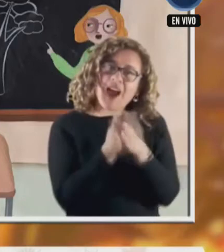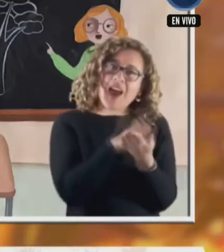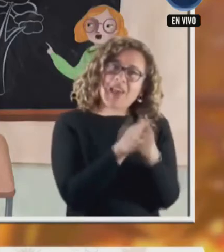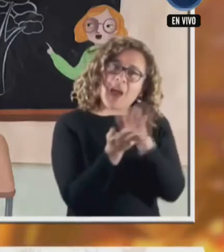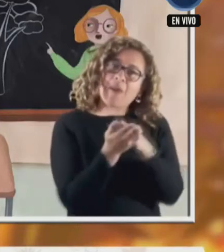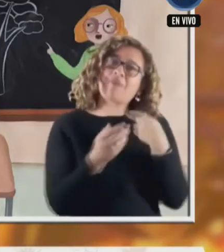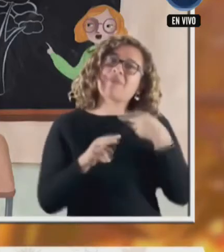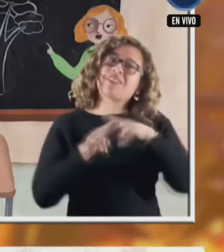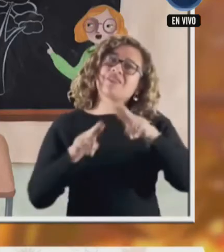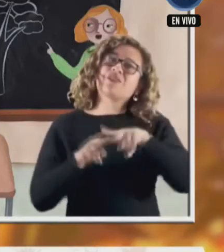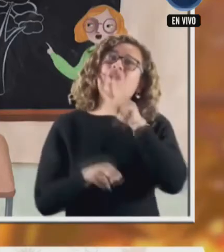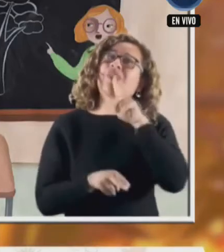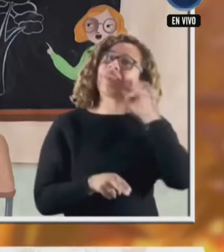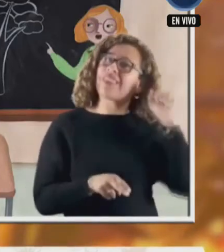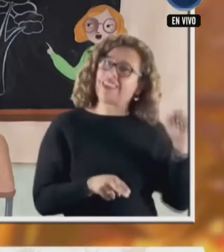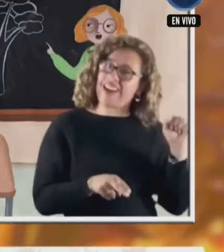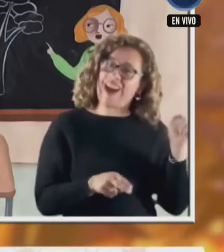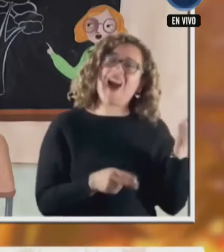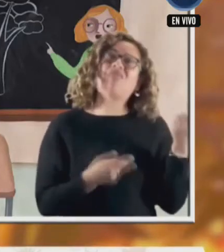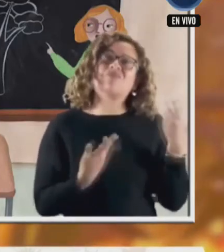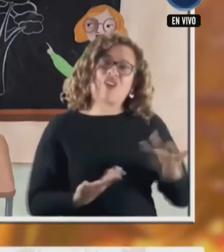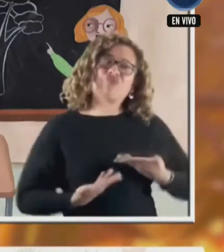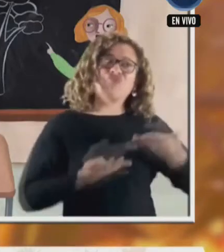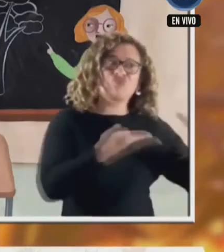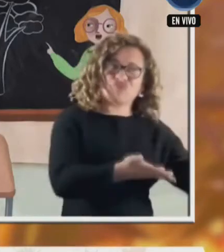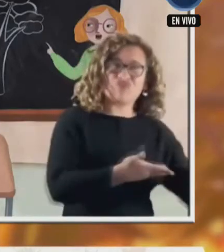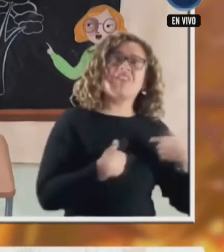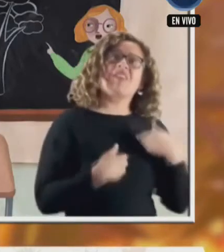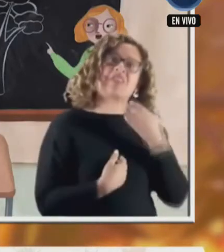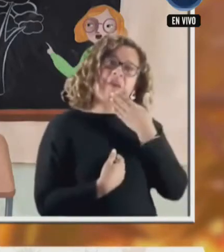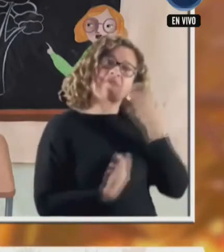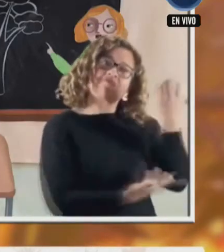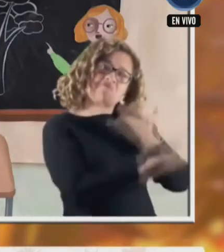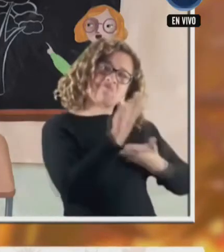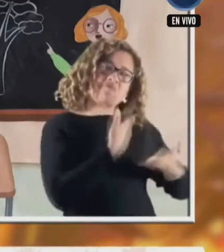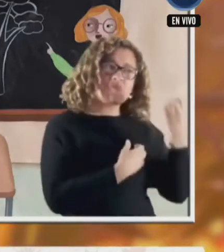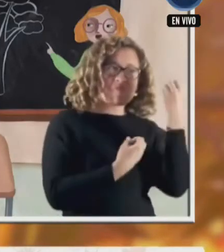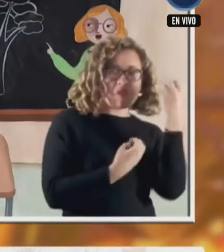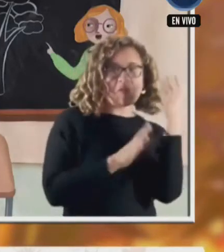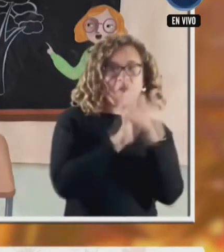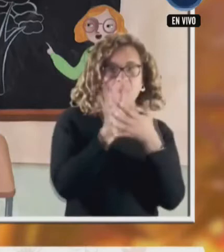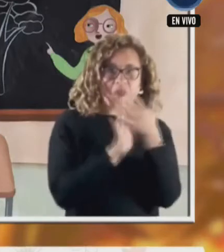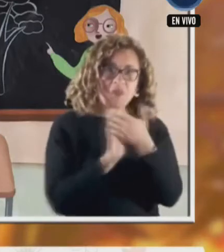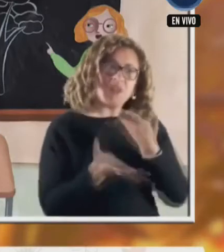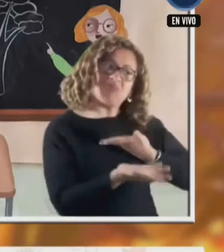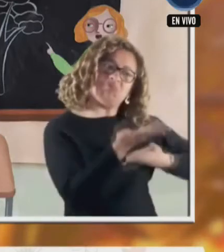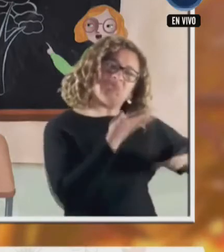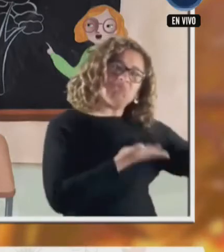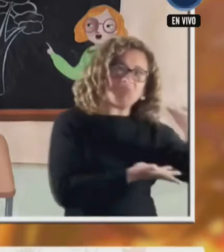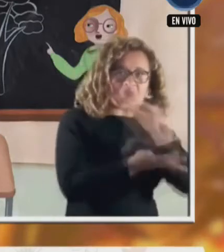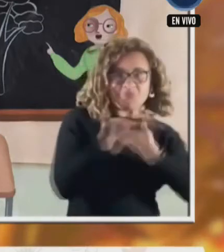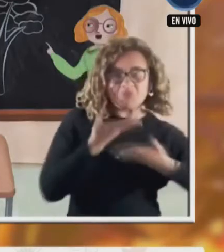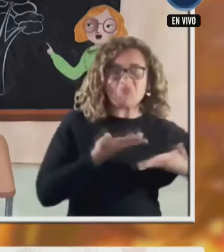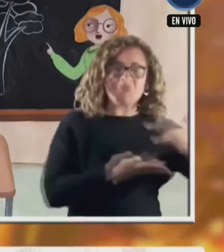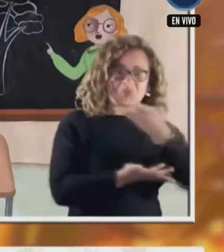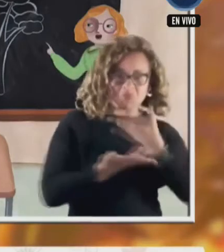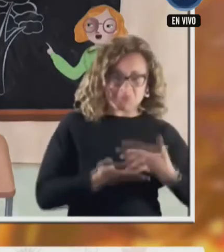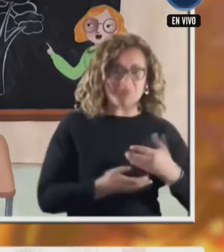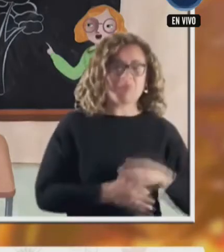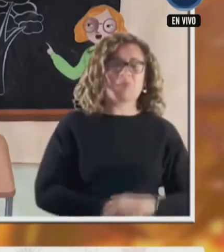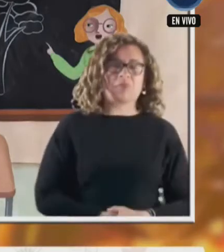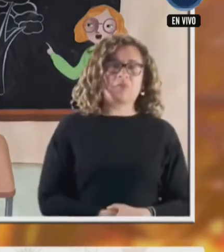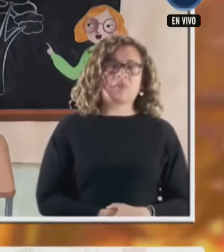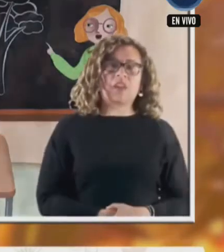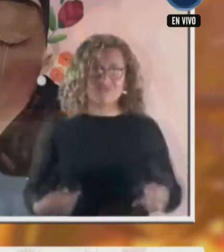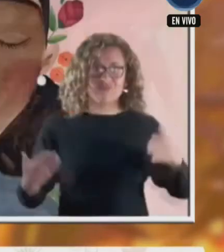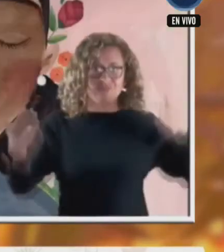y ecológico, medioambiental en particularmente. Pero también trata temas de raza, de inclusión